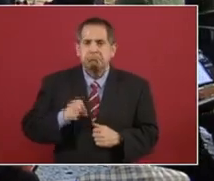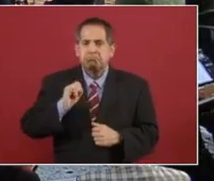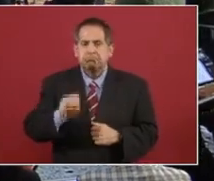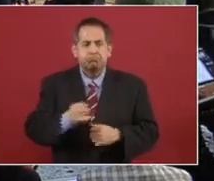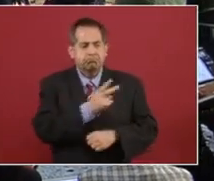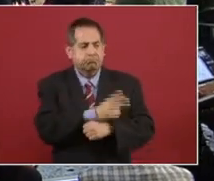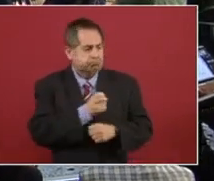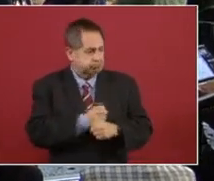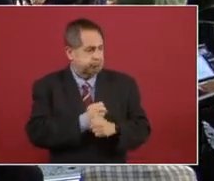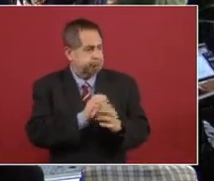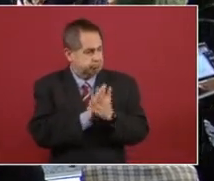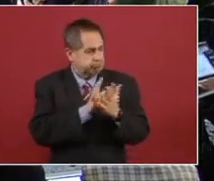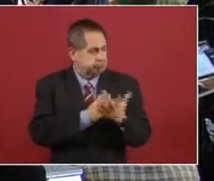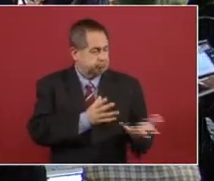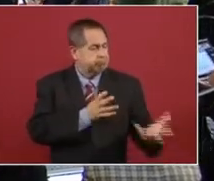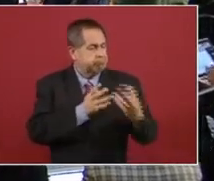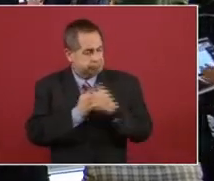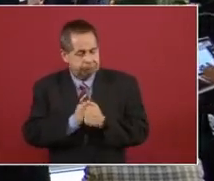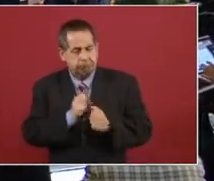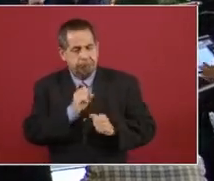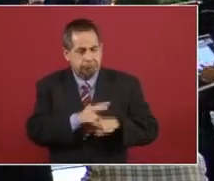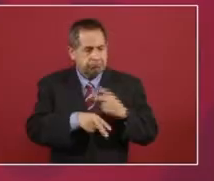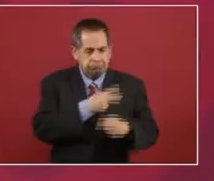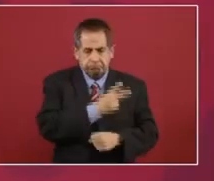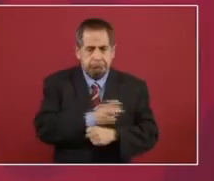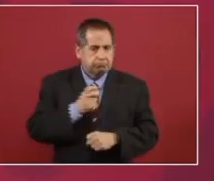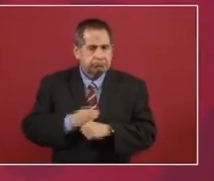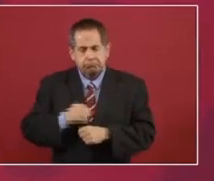para invitarlo a que participara